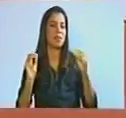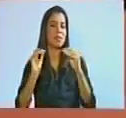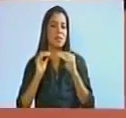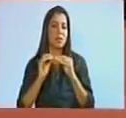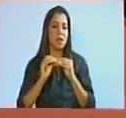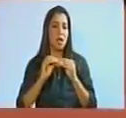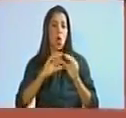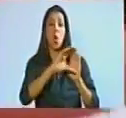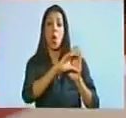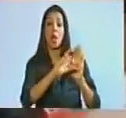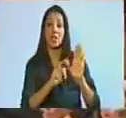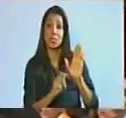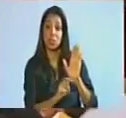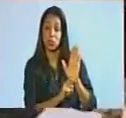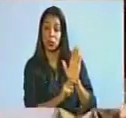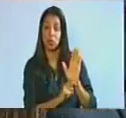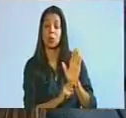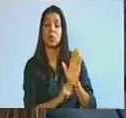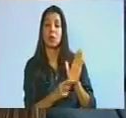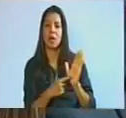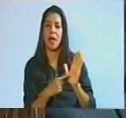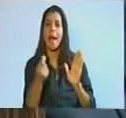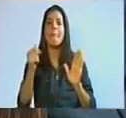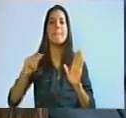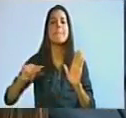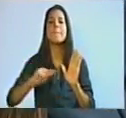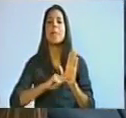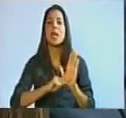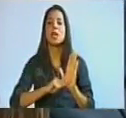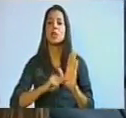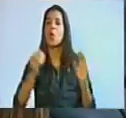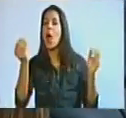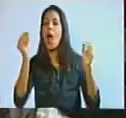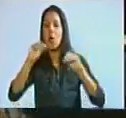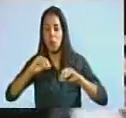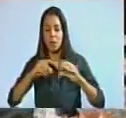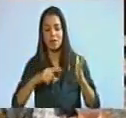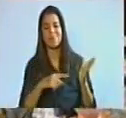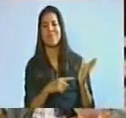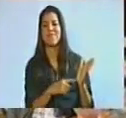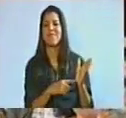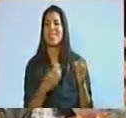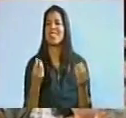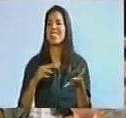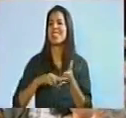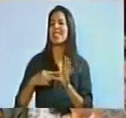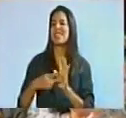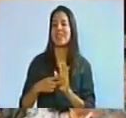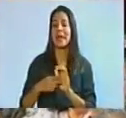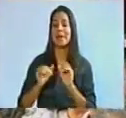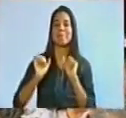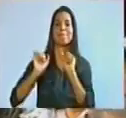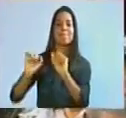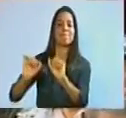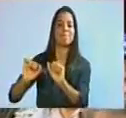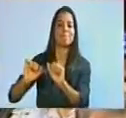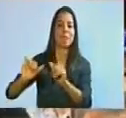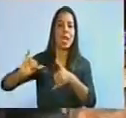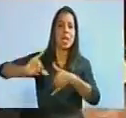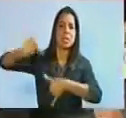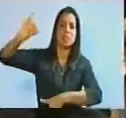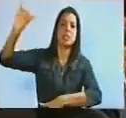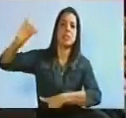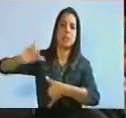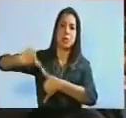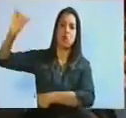constitucional, de precios acordados, ataca un aspecto fundamental de la guerra contra